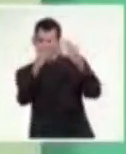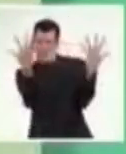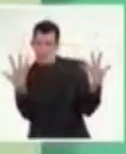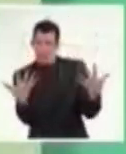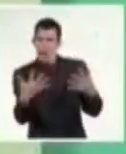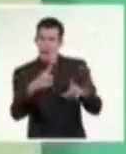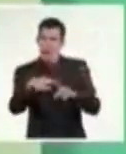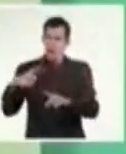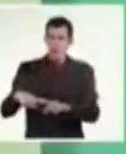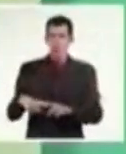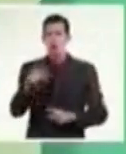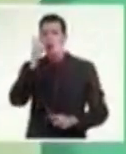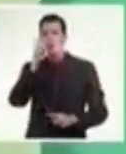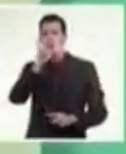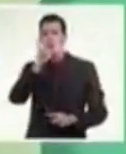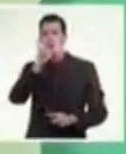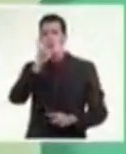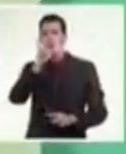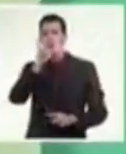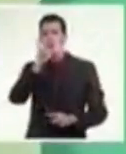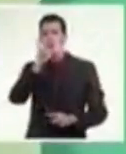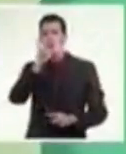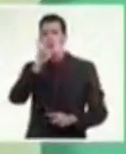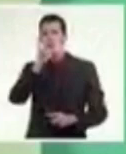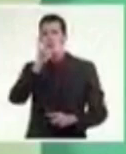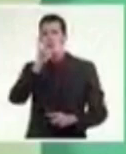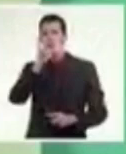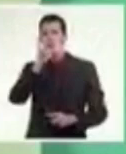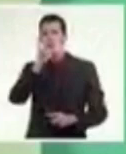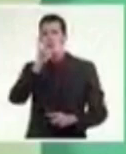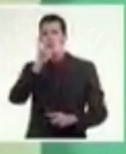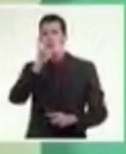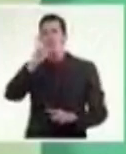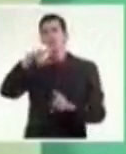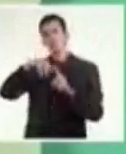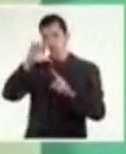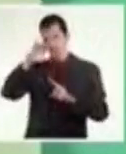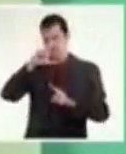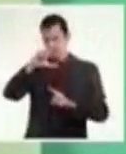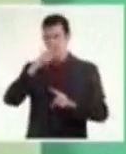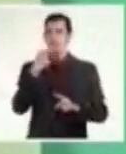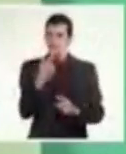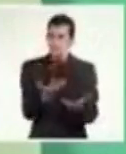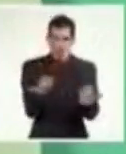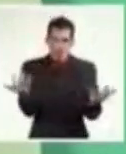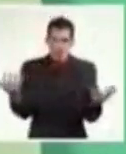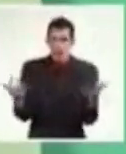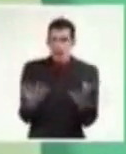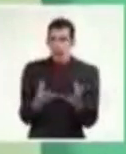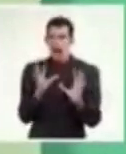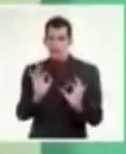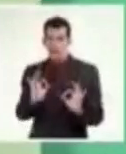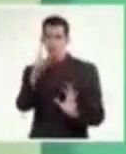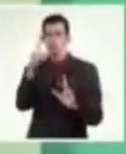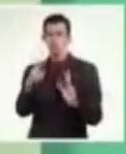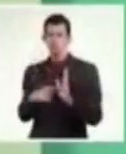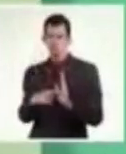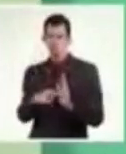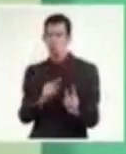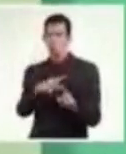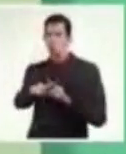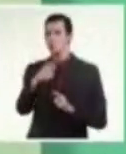a llevar a cabo actos violentos. La orden está dada. Orientaciones de Ultrac. Agresiones a los miembros de la Policía